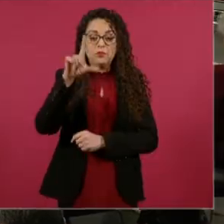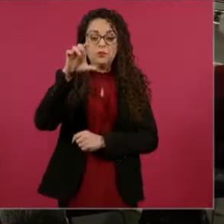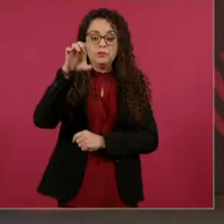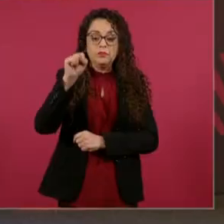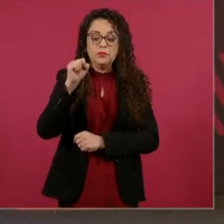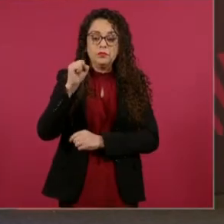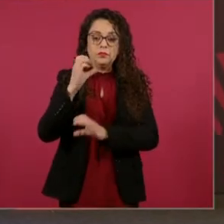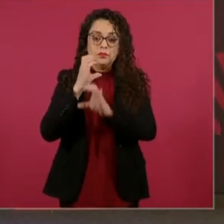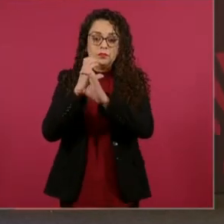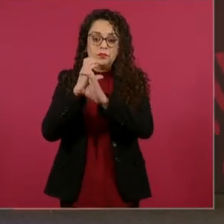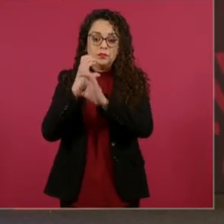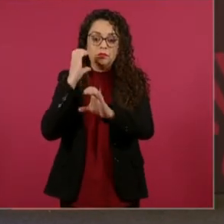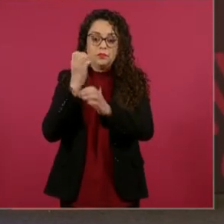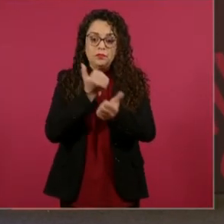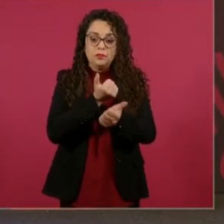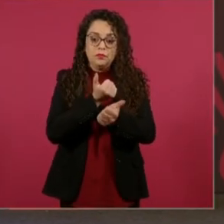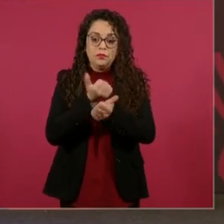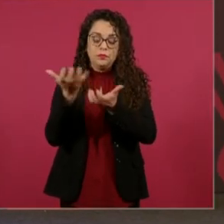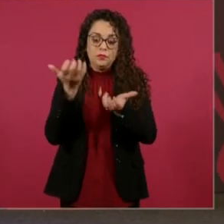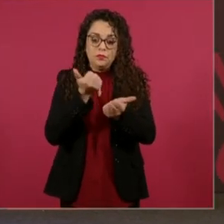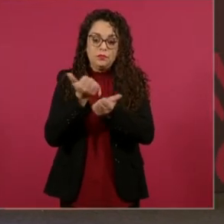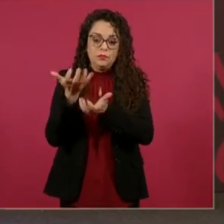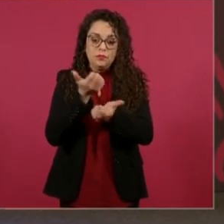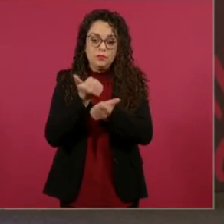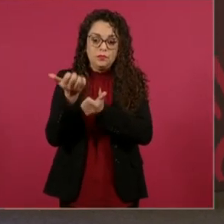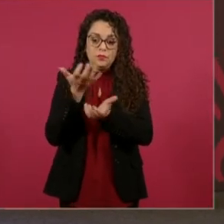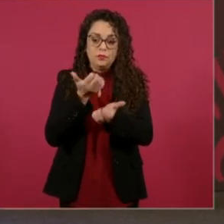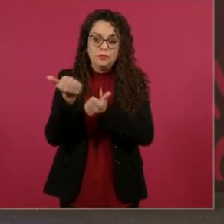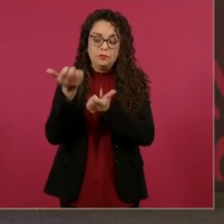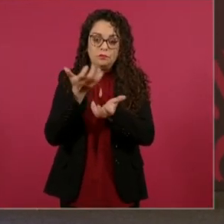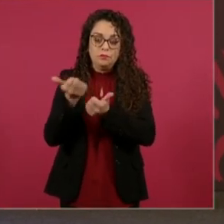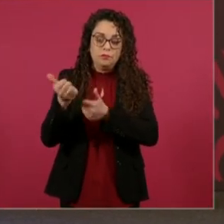de camiones de volteo, miles,